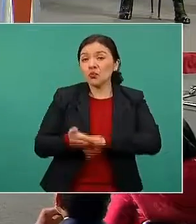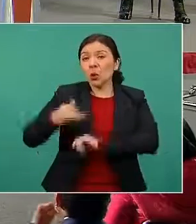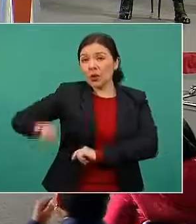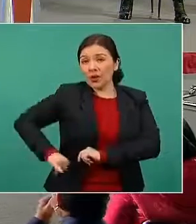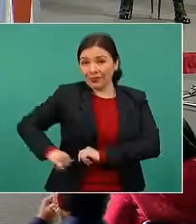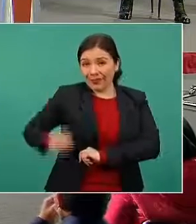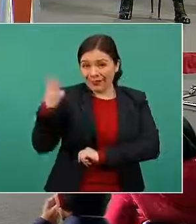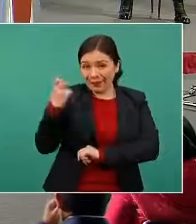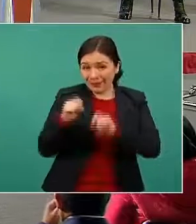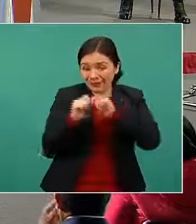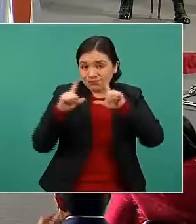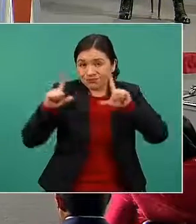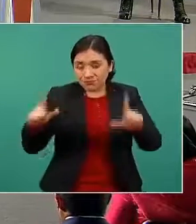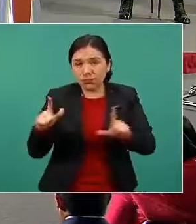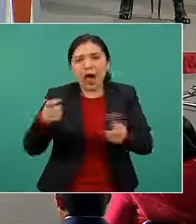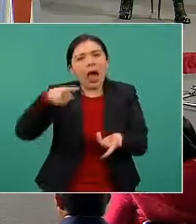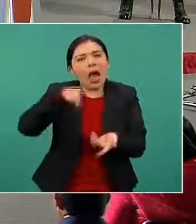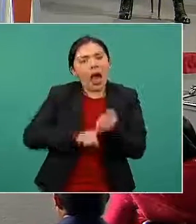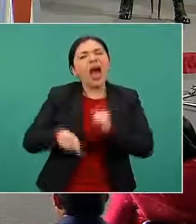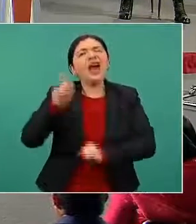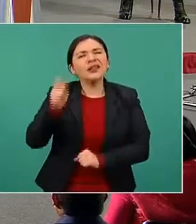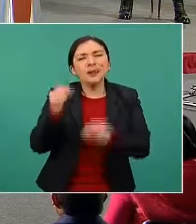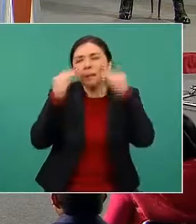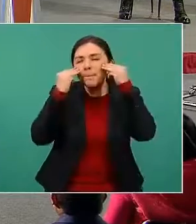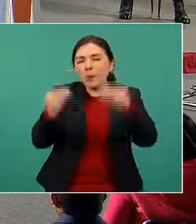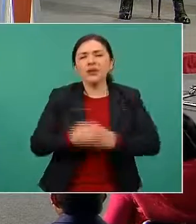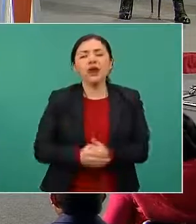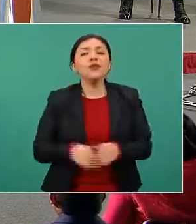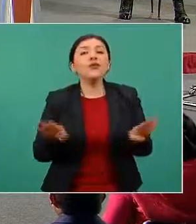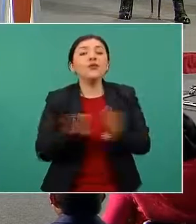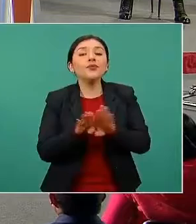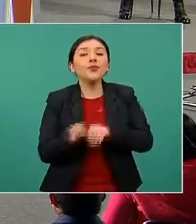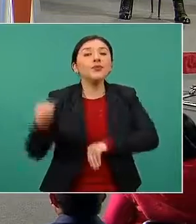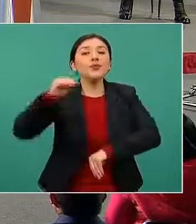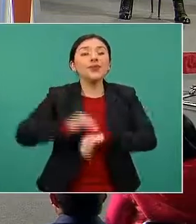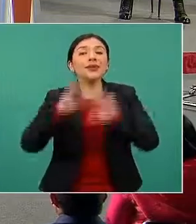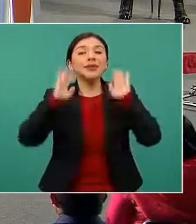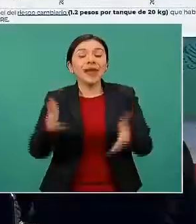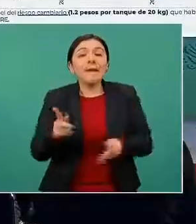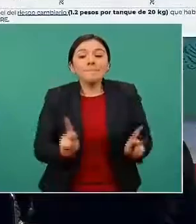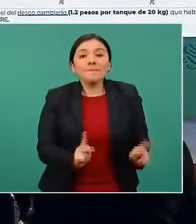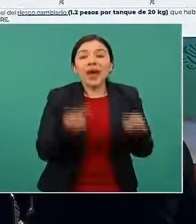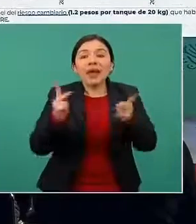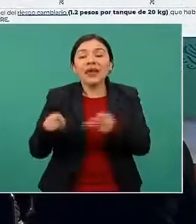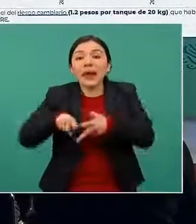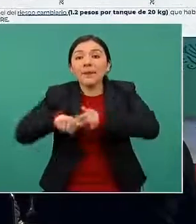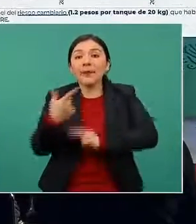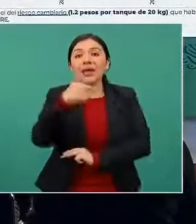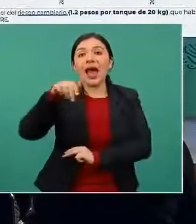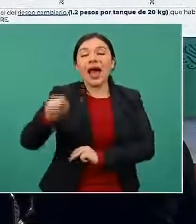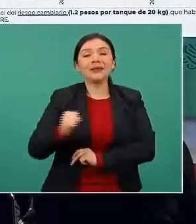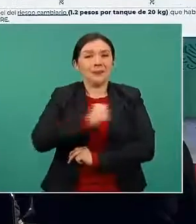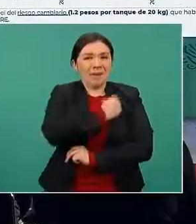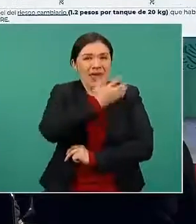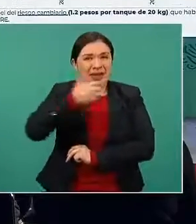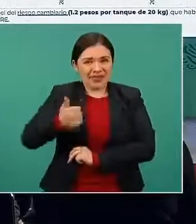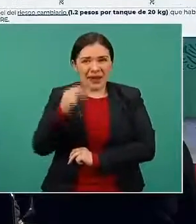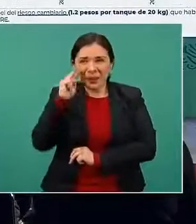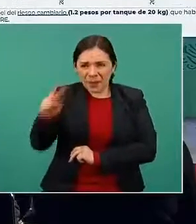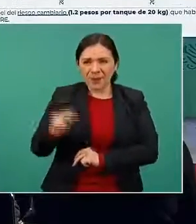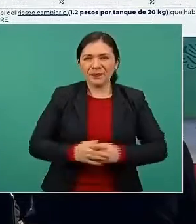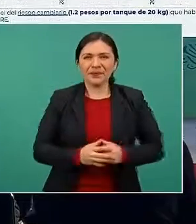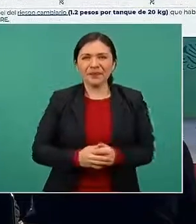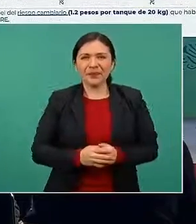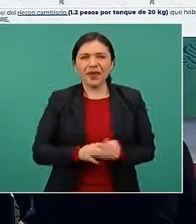interesante porque muestra la entrada al mercado de Gas Bienestar. Esta línea de